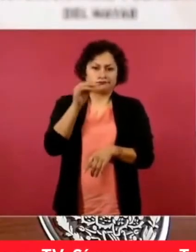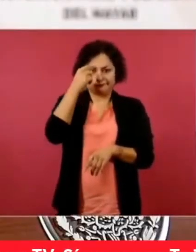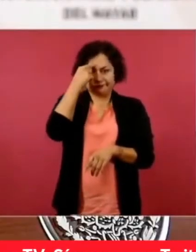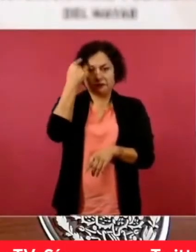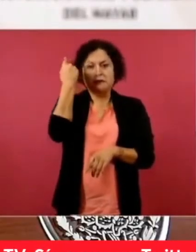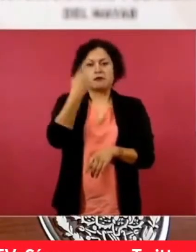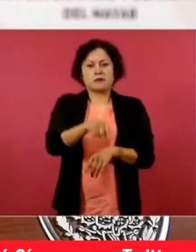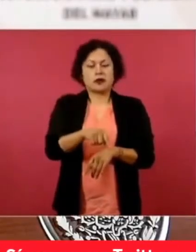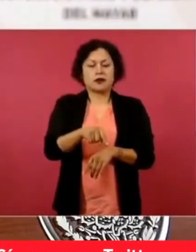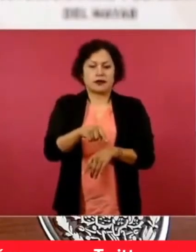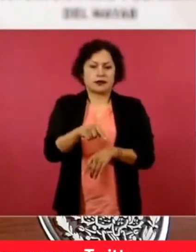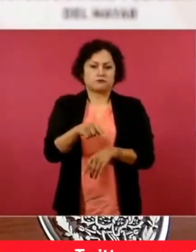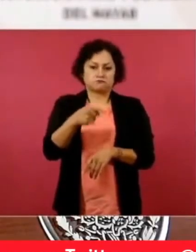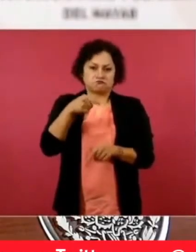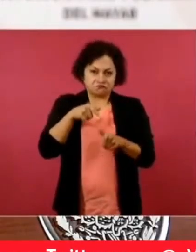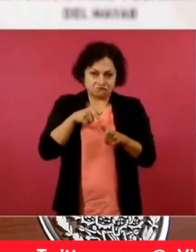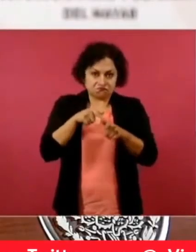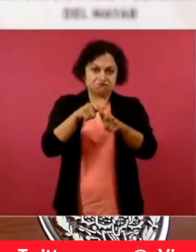qué opino,